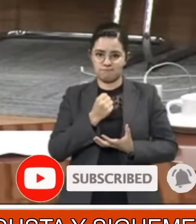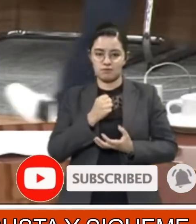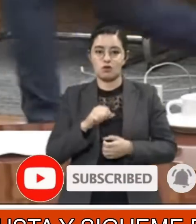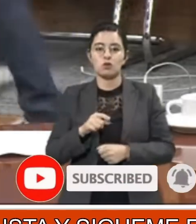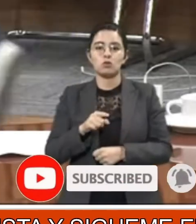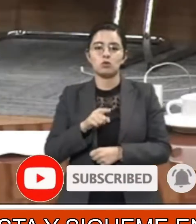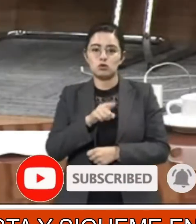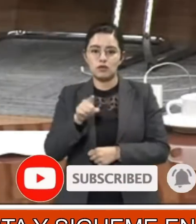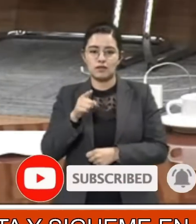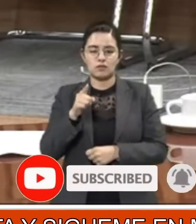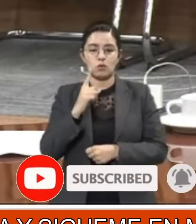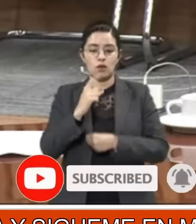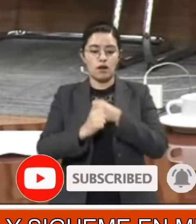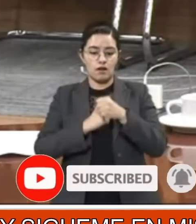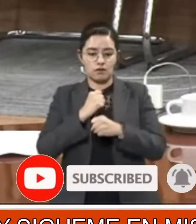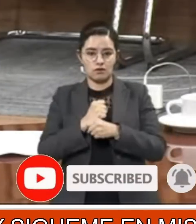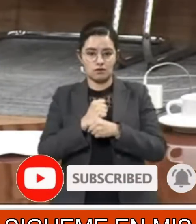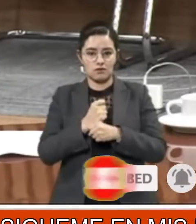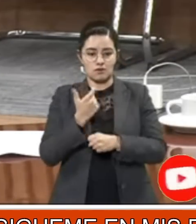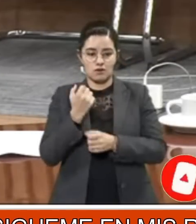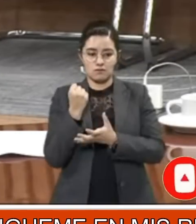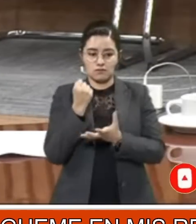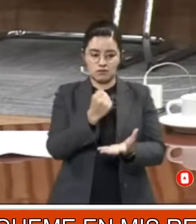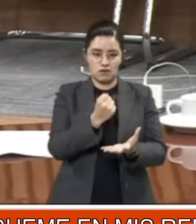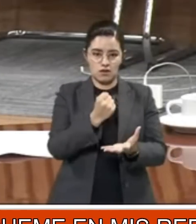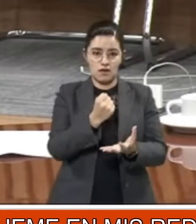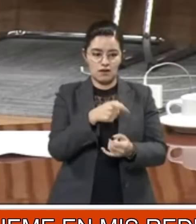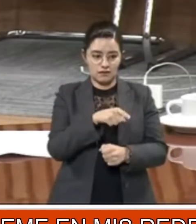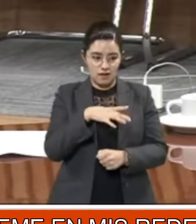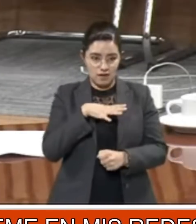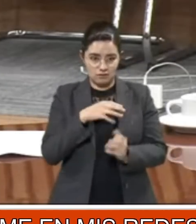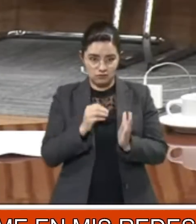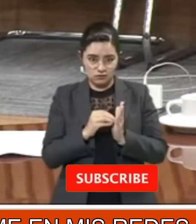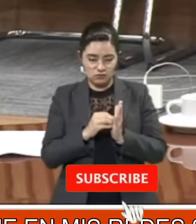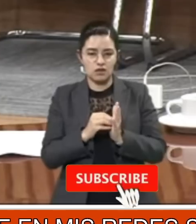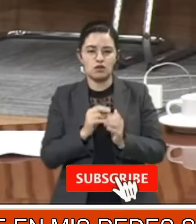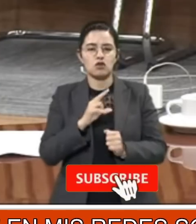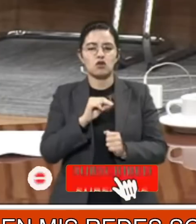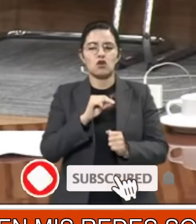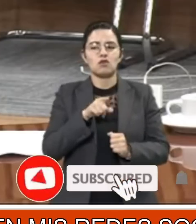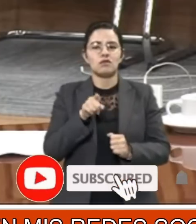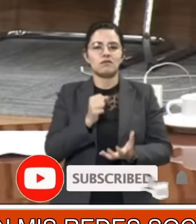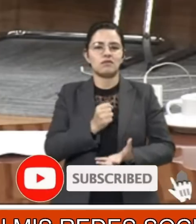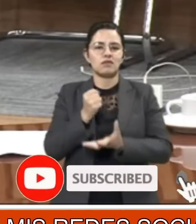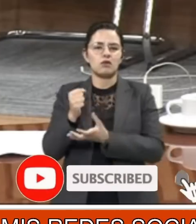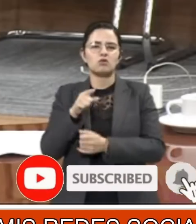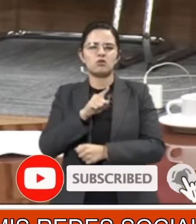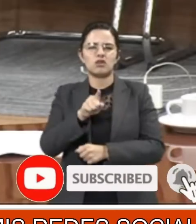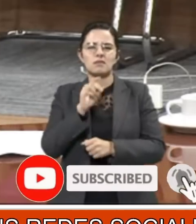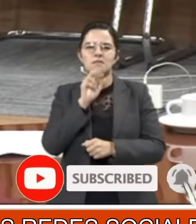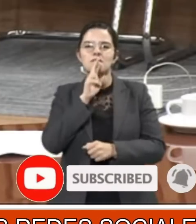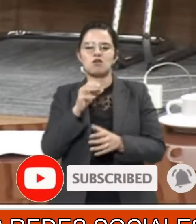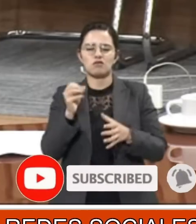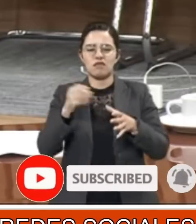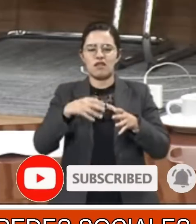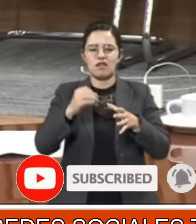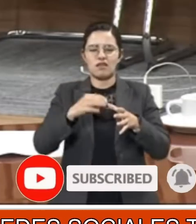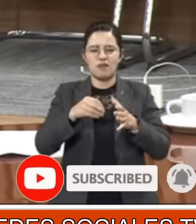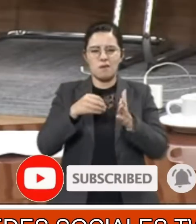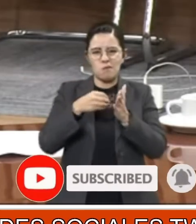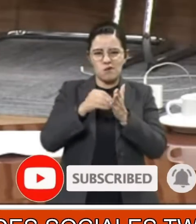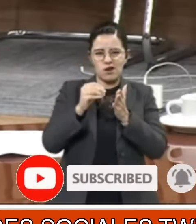de este Consejo General, se han gastado el 50% del presupuesto asignado a este instituto en el último trimestre